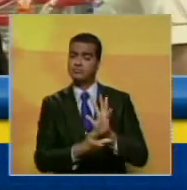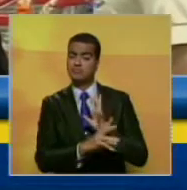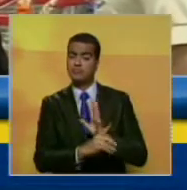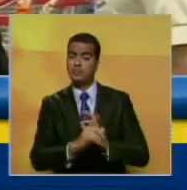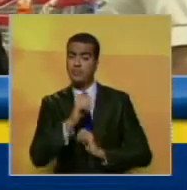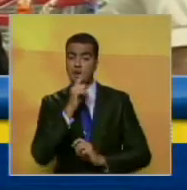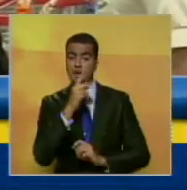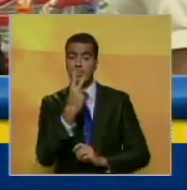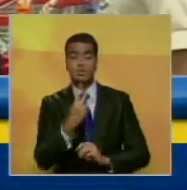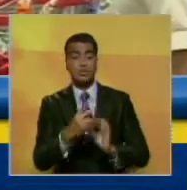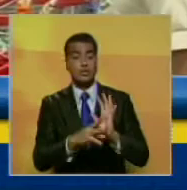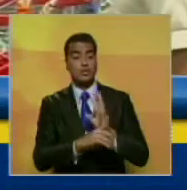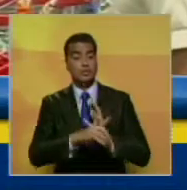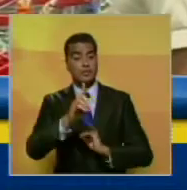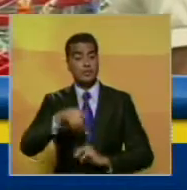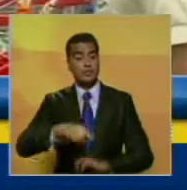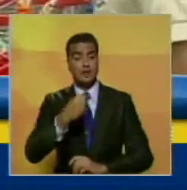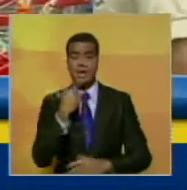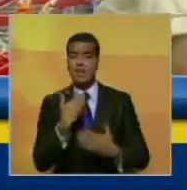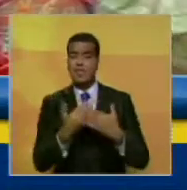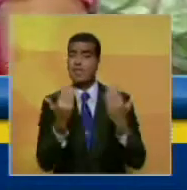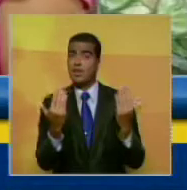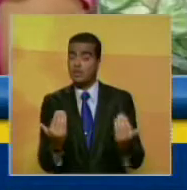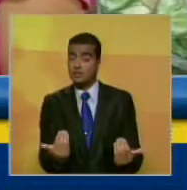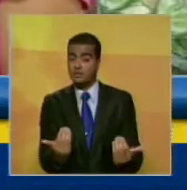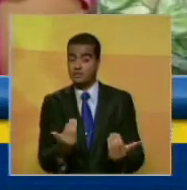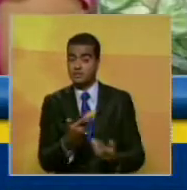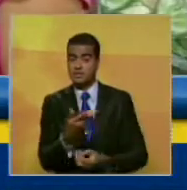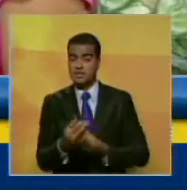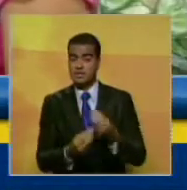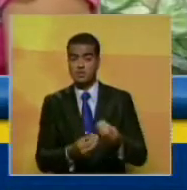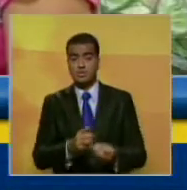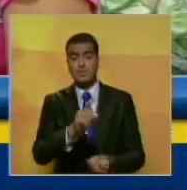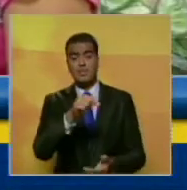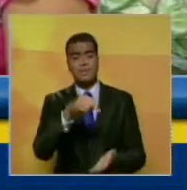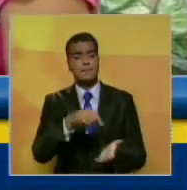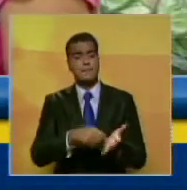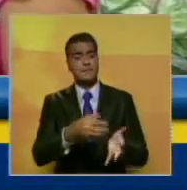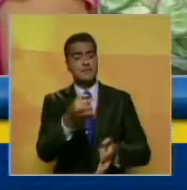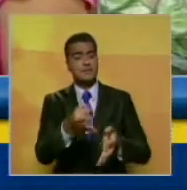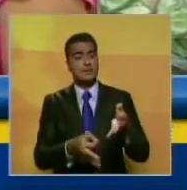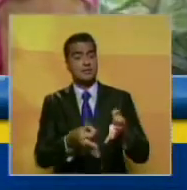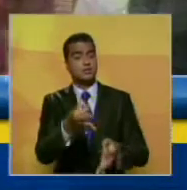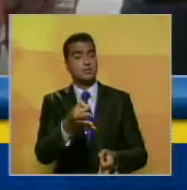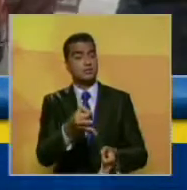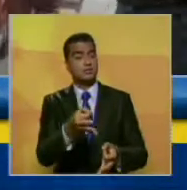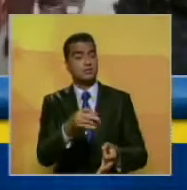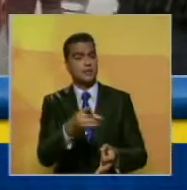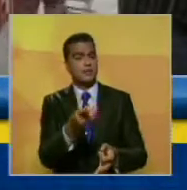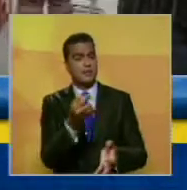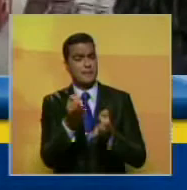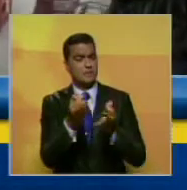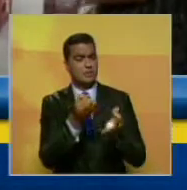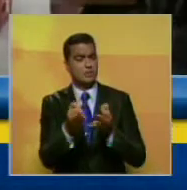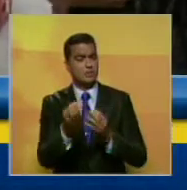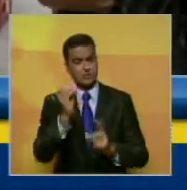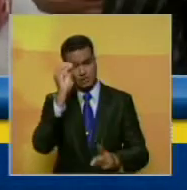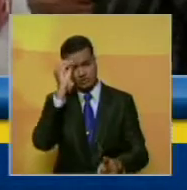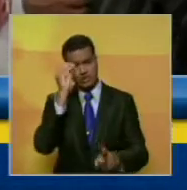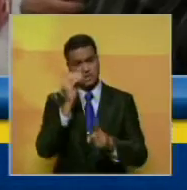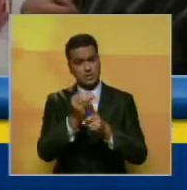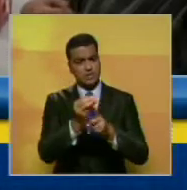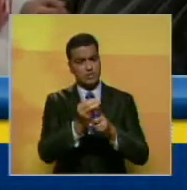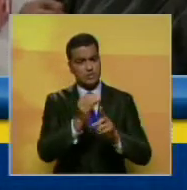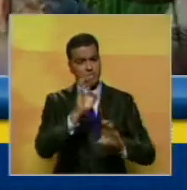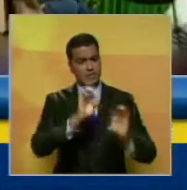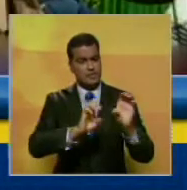y 2 en estafa. Dijo que hasta la fecha se han realizado más de 1000 fiscalizaciones. Explicó que el objetivo de las